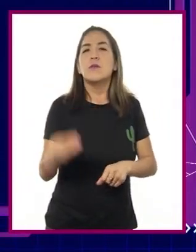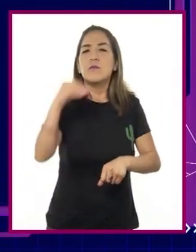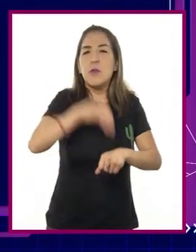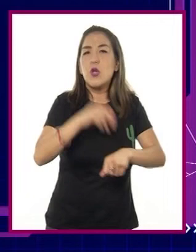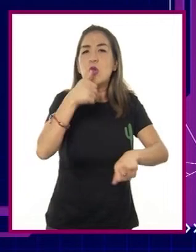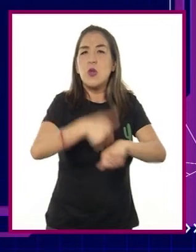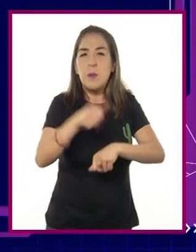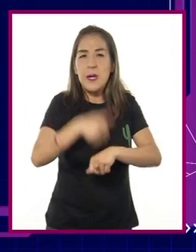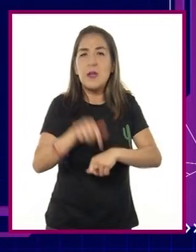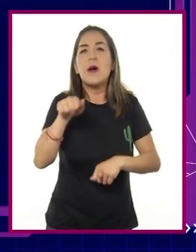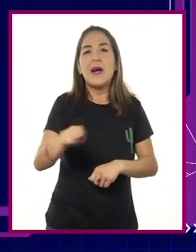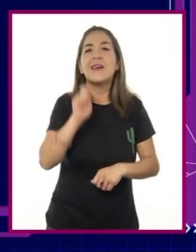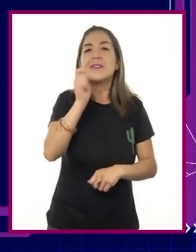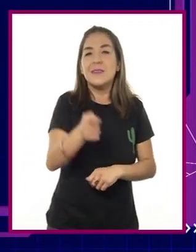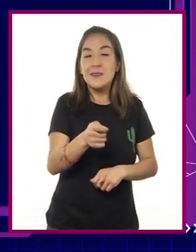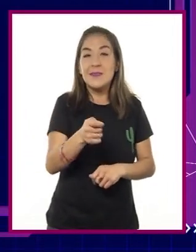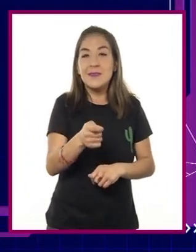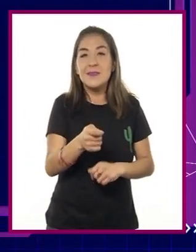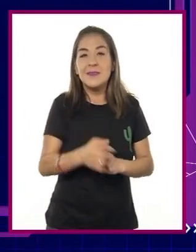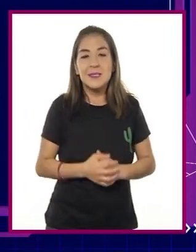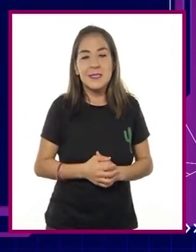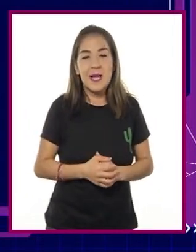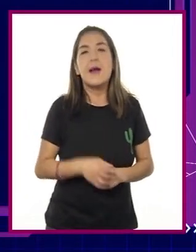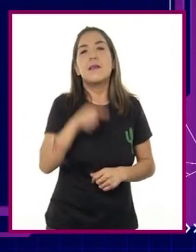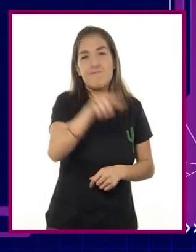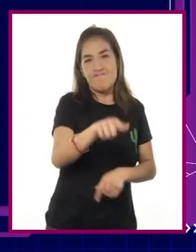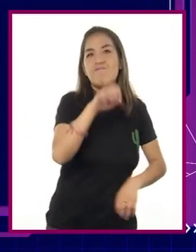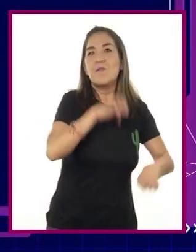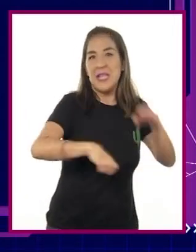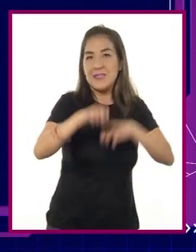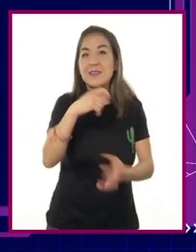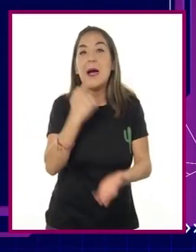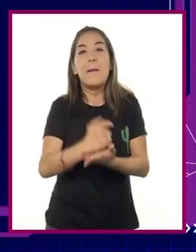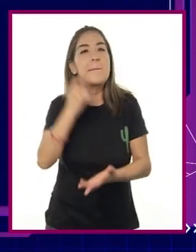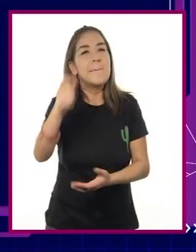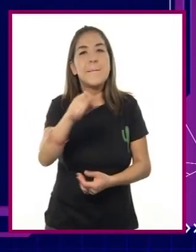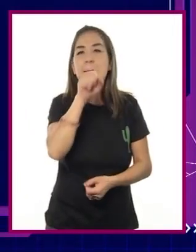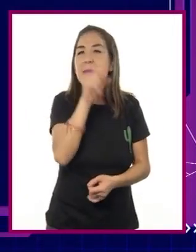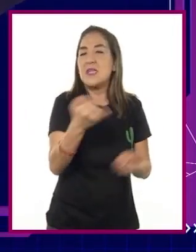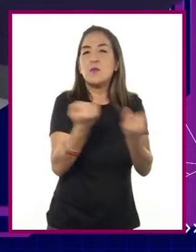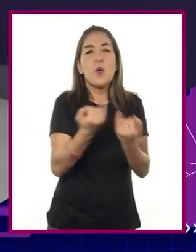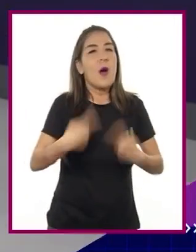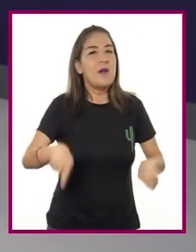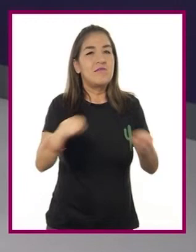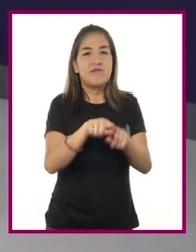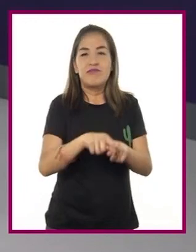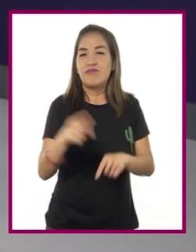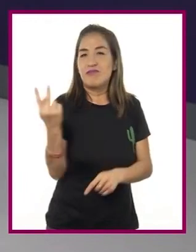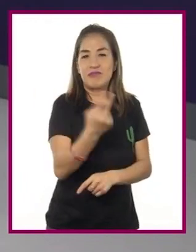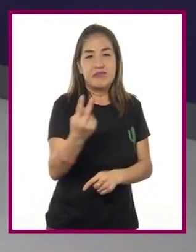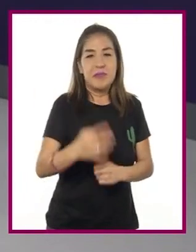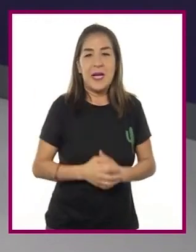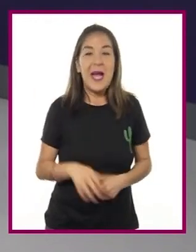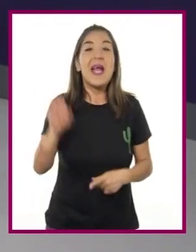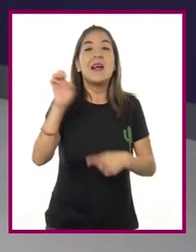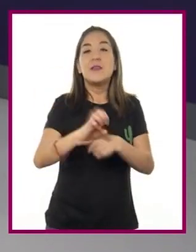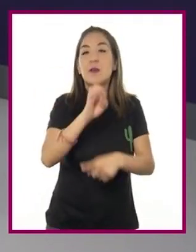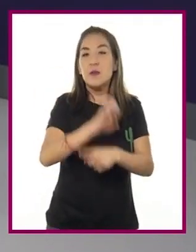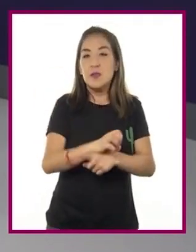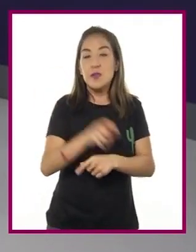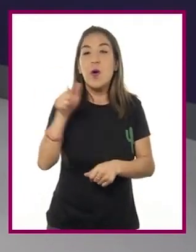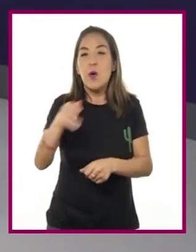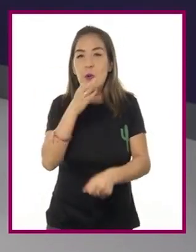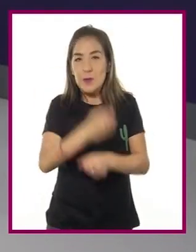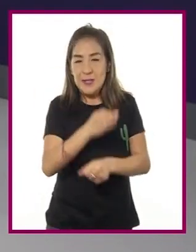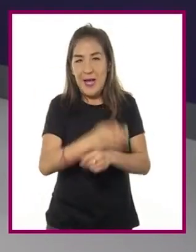ecuación, estamos tomando como cierto que la empresa ha pagado lo mismo a ambos trabajadores. Entonces,